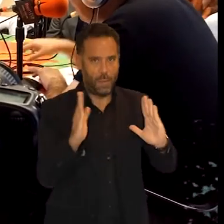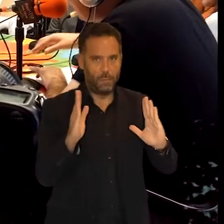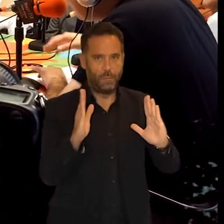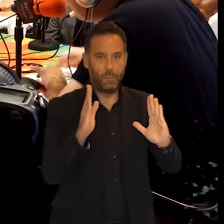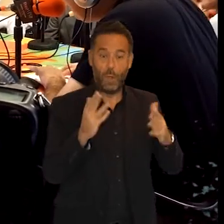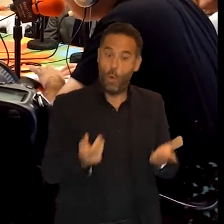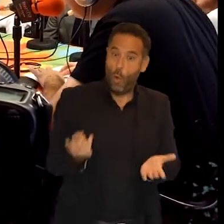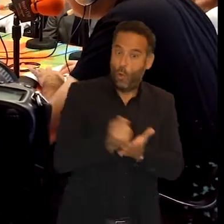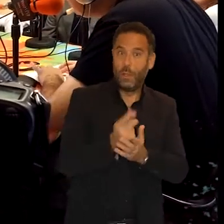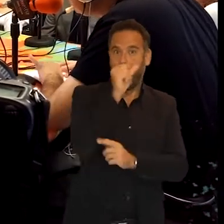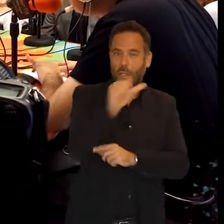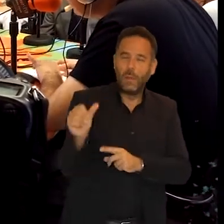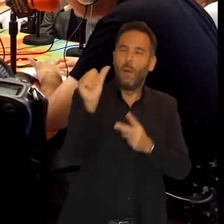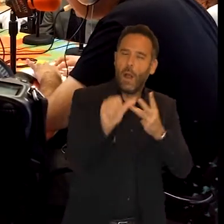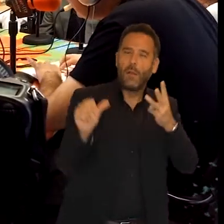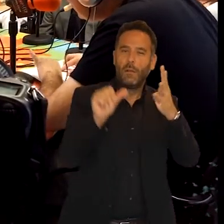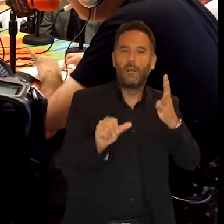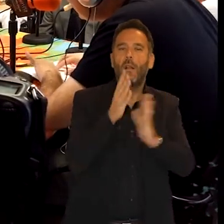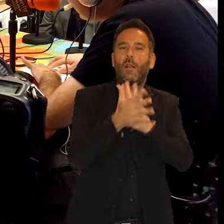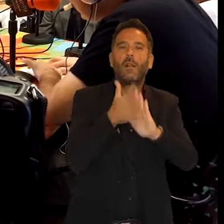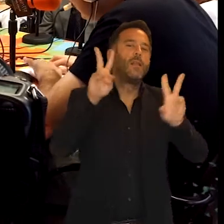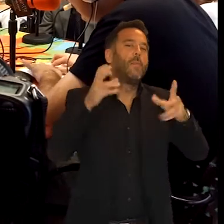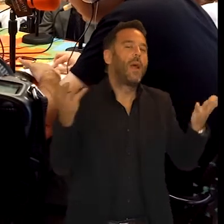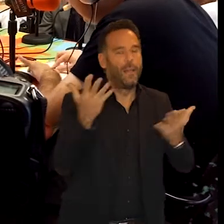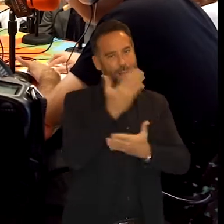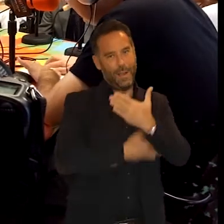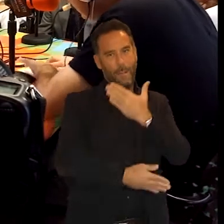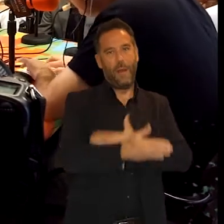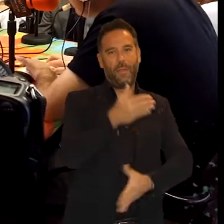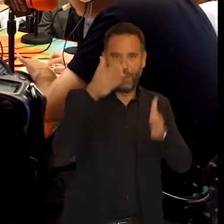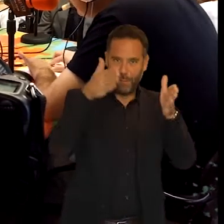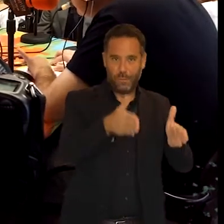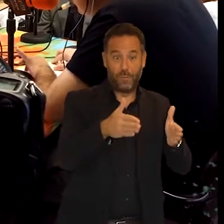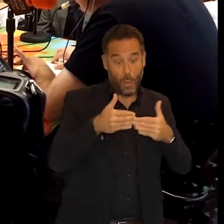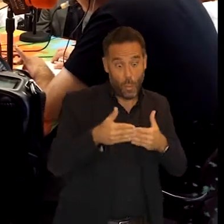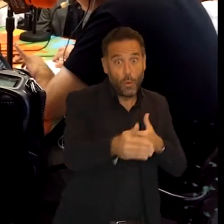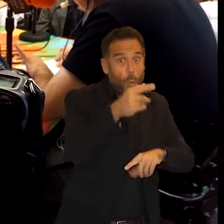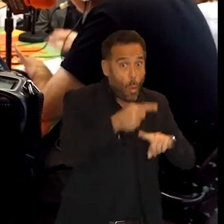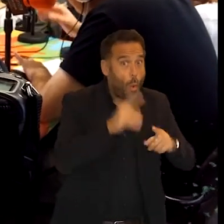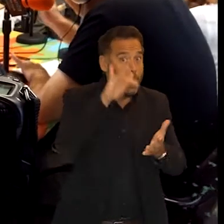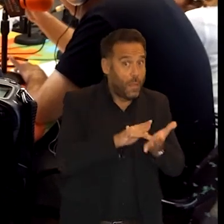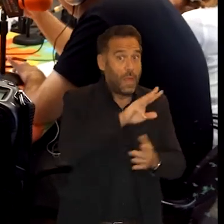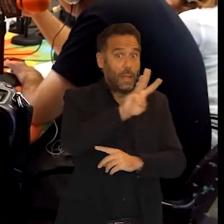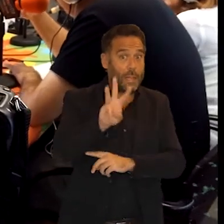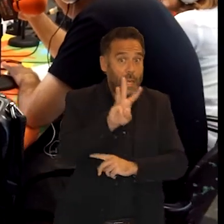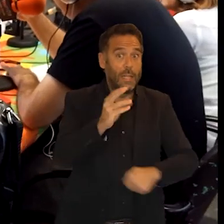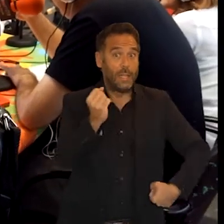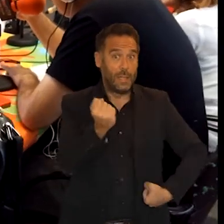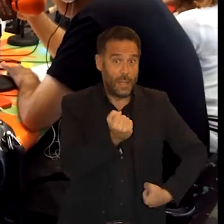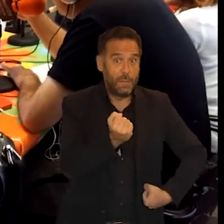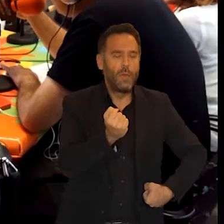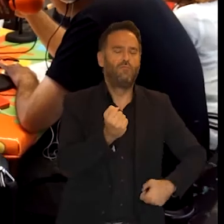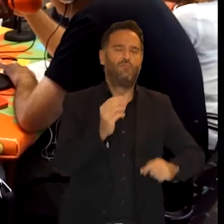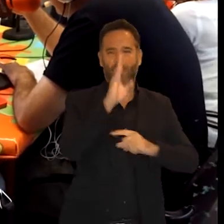una semana más para hablarte de discapacidad. Y ya lo has escuchado, el próximo jueves día 3 estaremos en directo a partir de